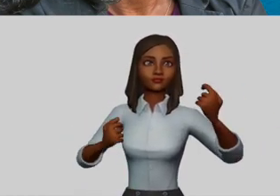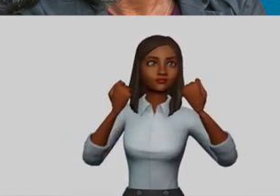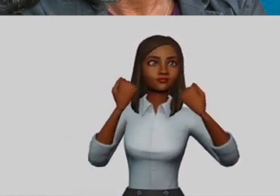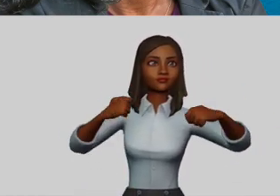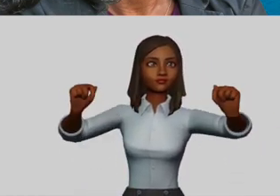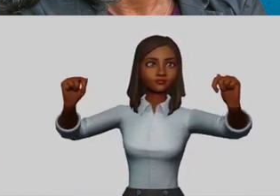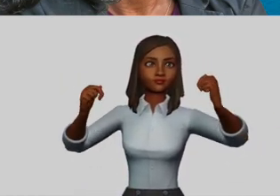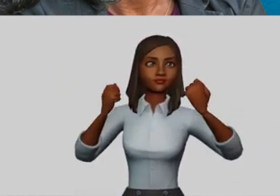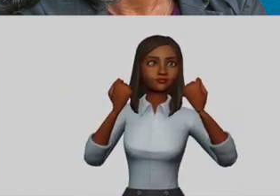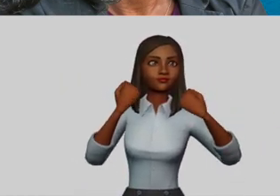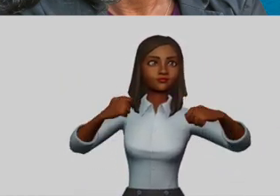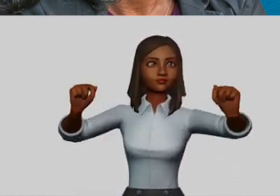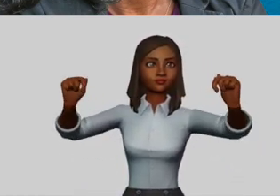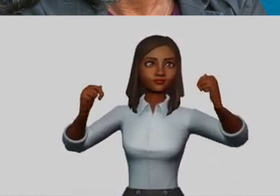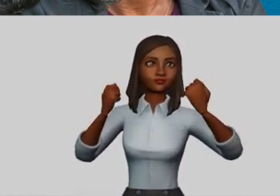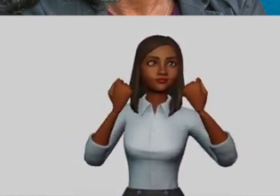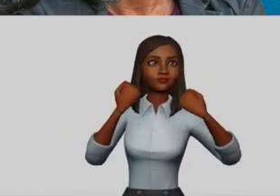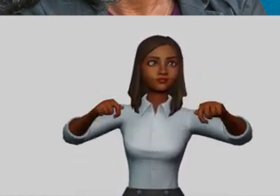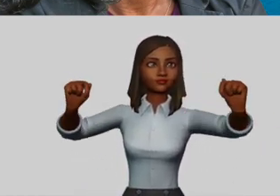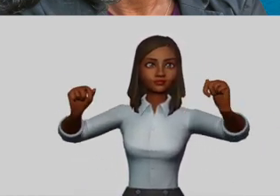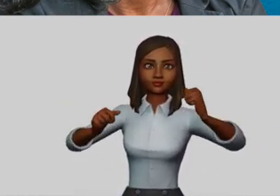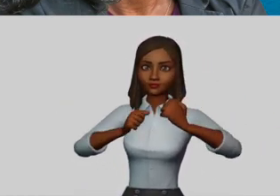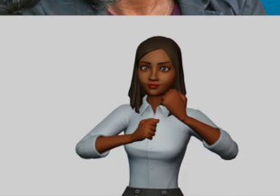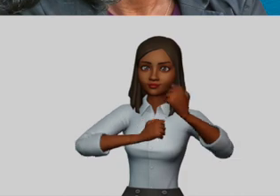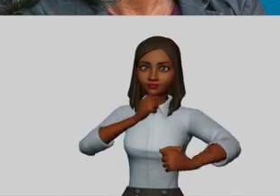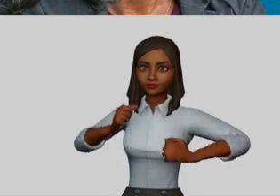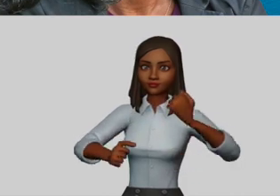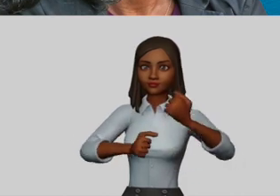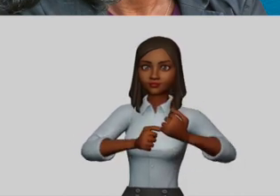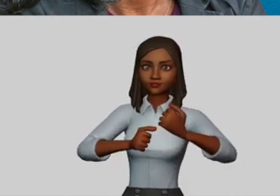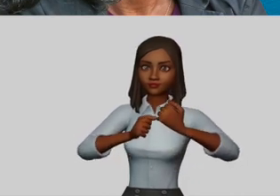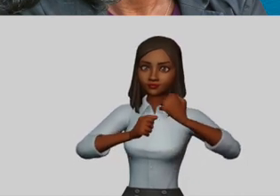Entonces, ese es, entonces nosotros